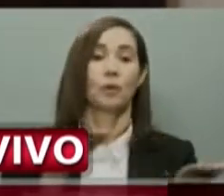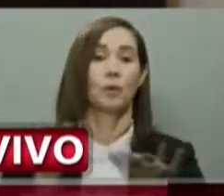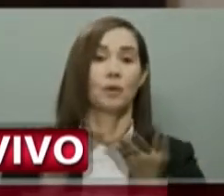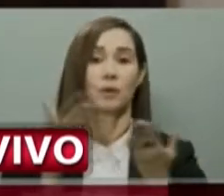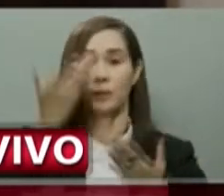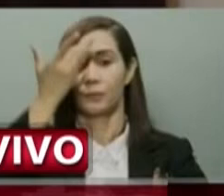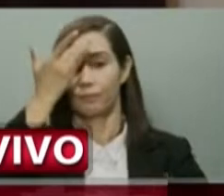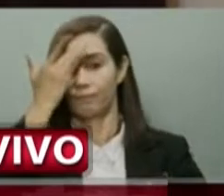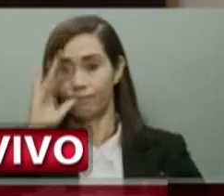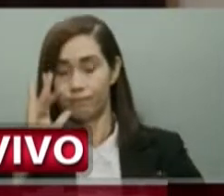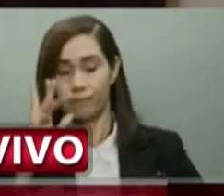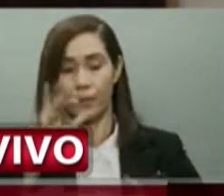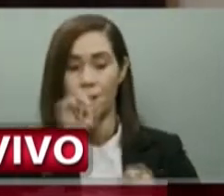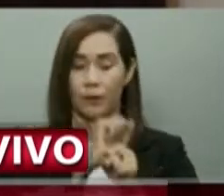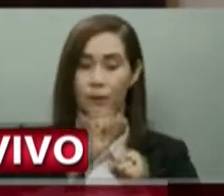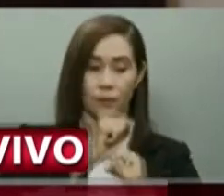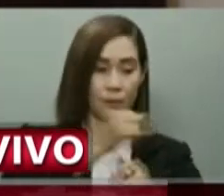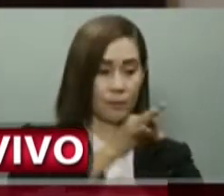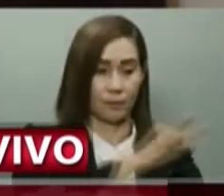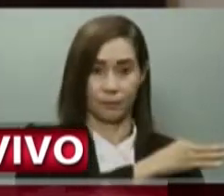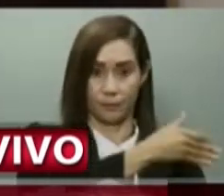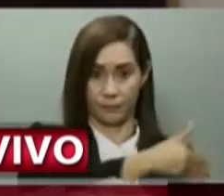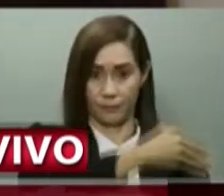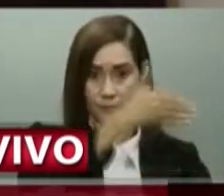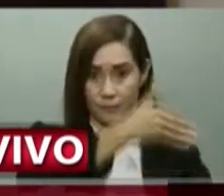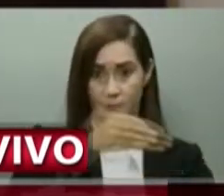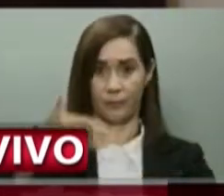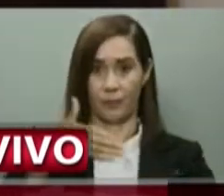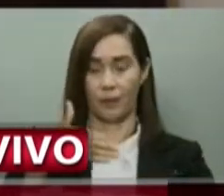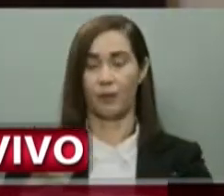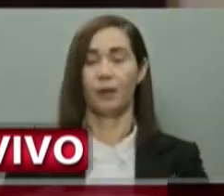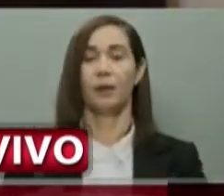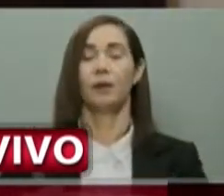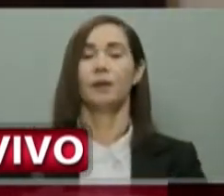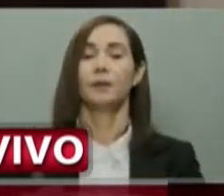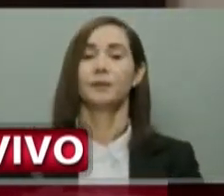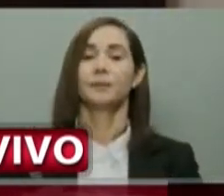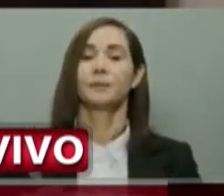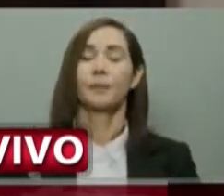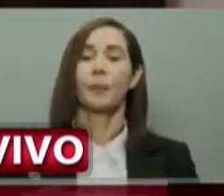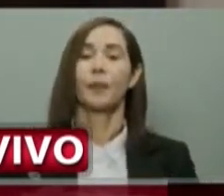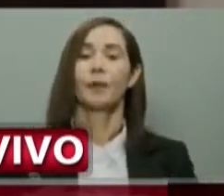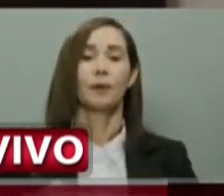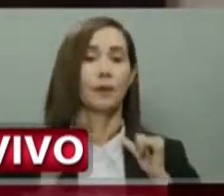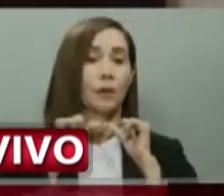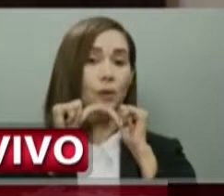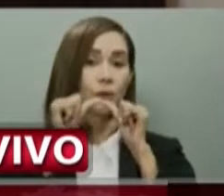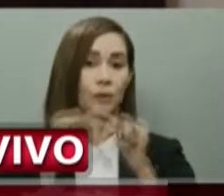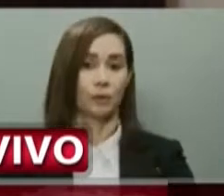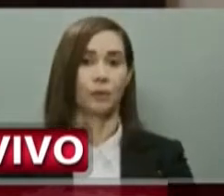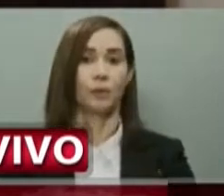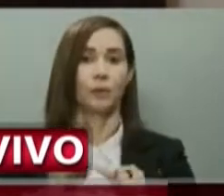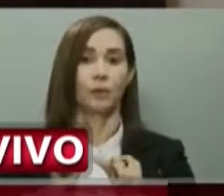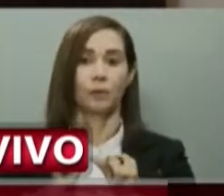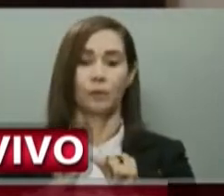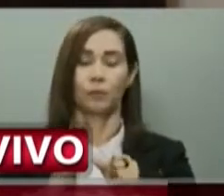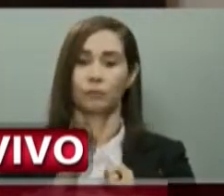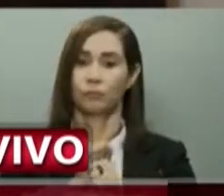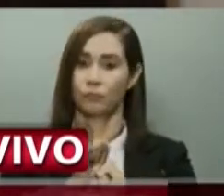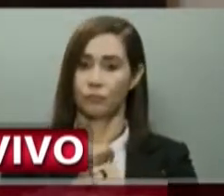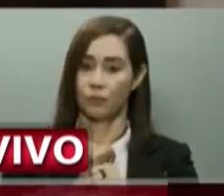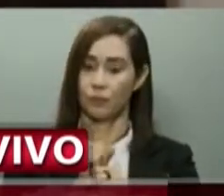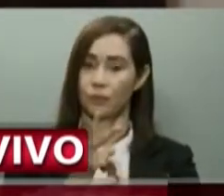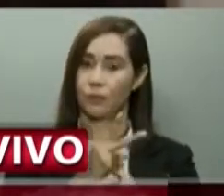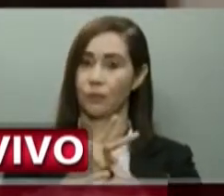de inteligencia trabajando en ese sentido y seguiremos tomando las medidas